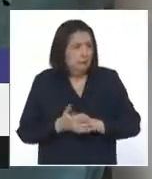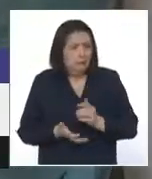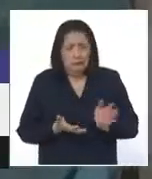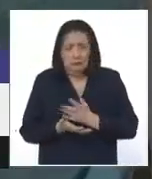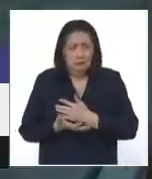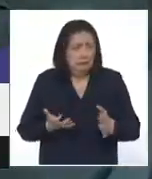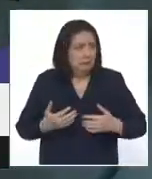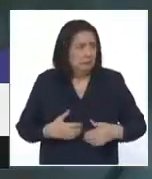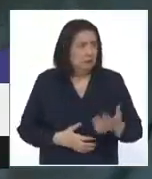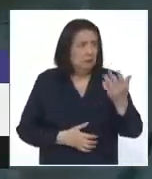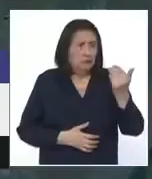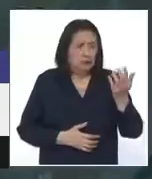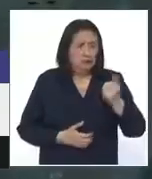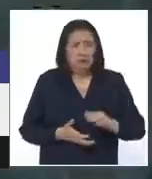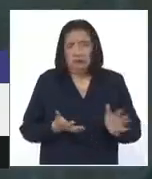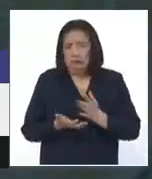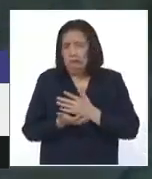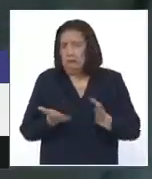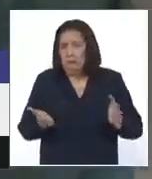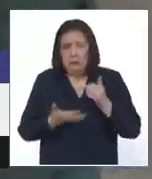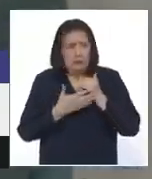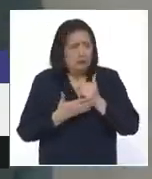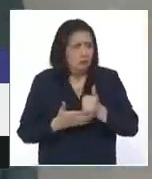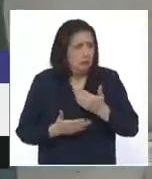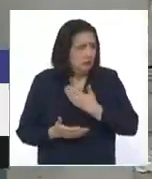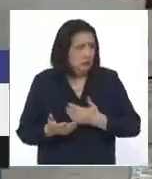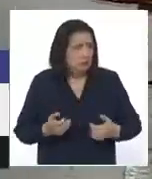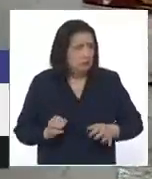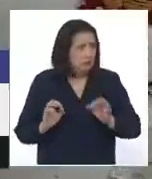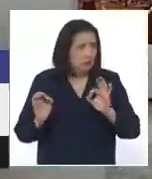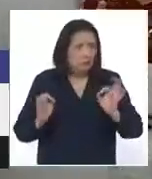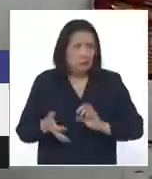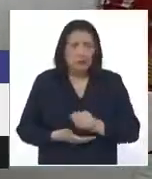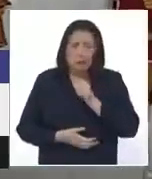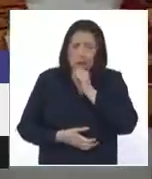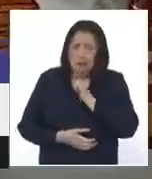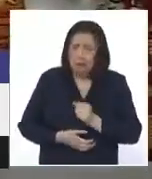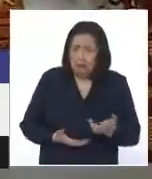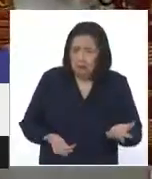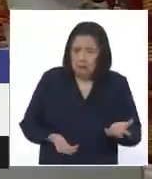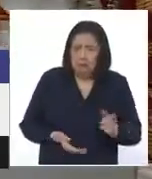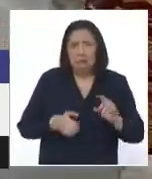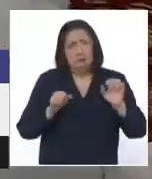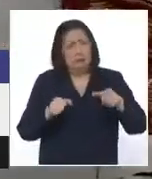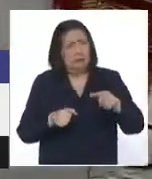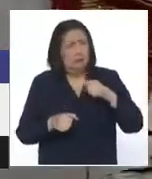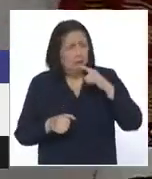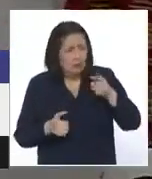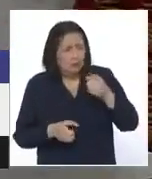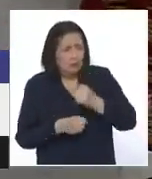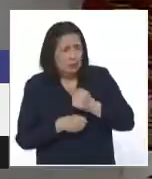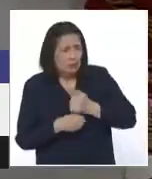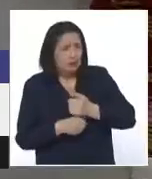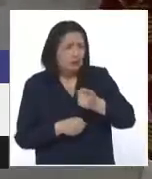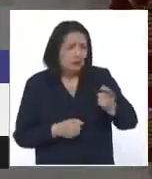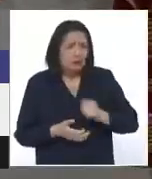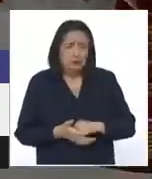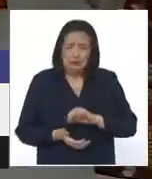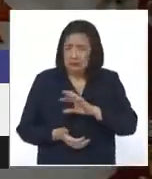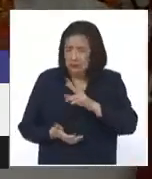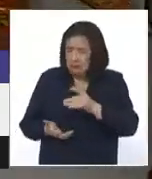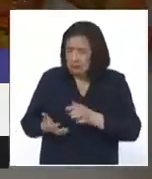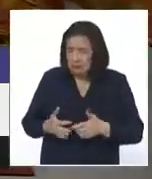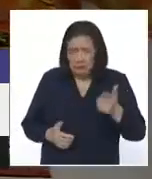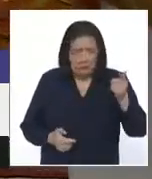tiene pensión, porque no tiene ayuda del Estado para pasar su vejez tranquila, que trabaja, que produce, que los delincuentes baleen